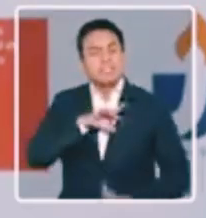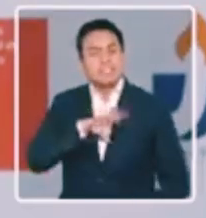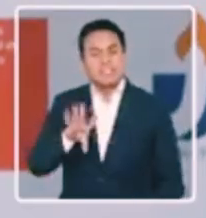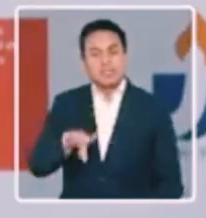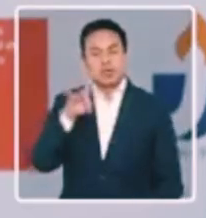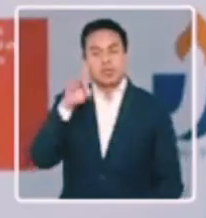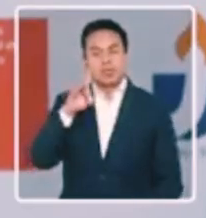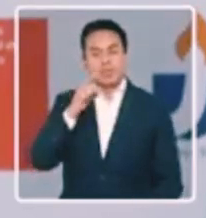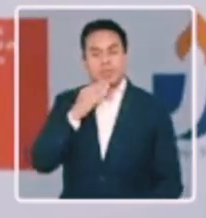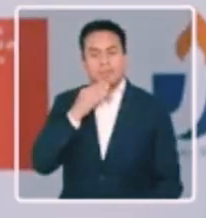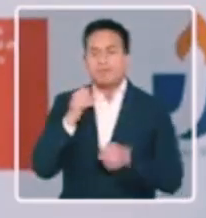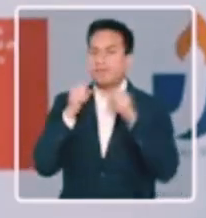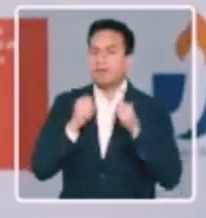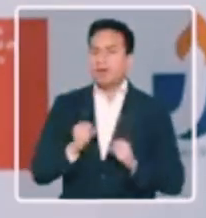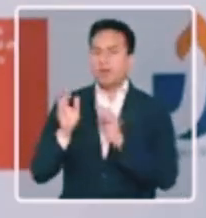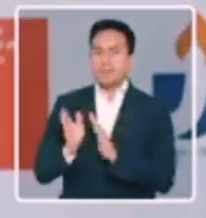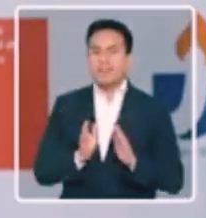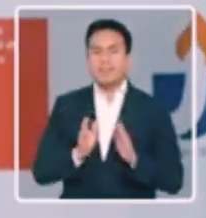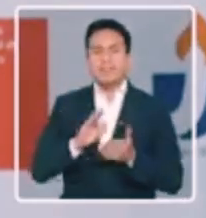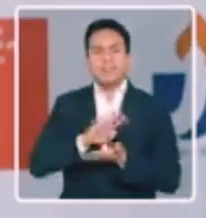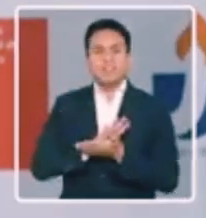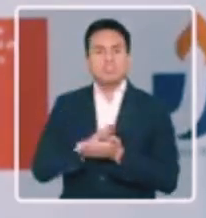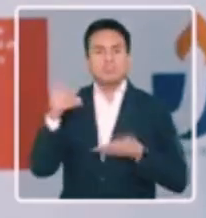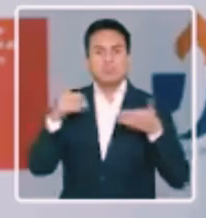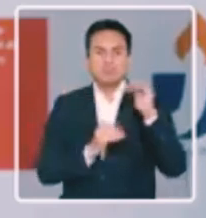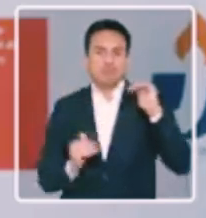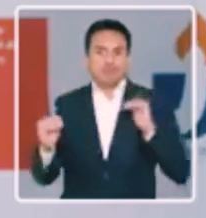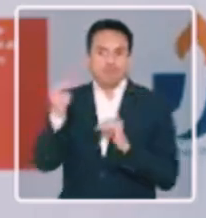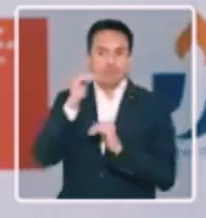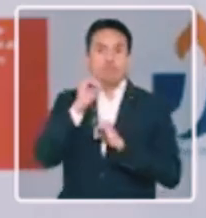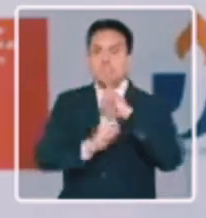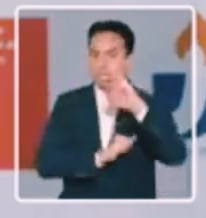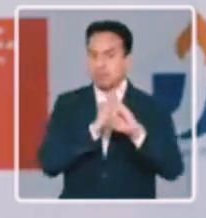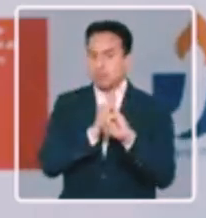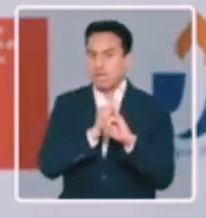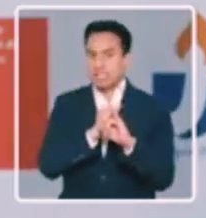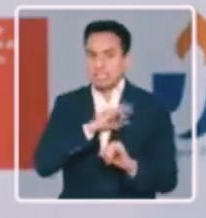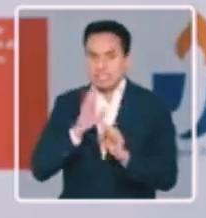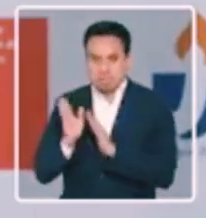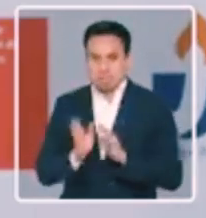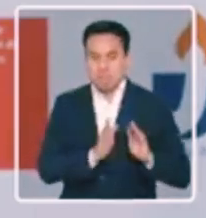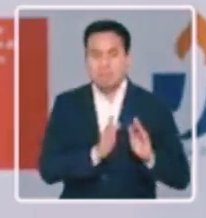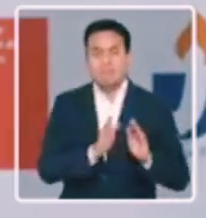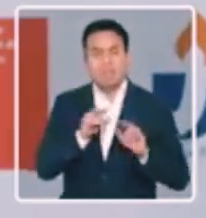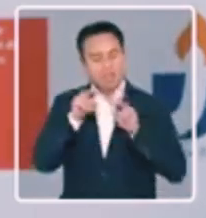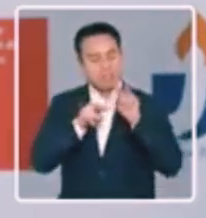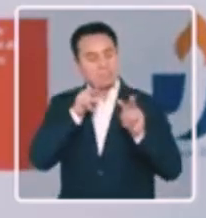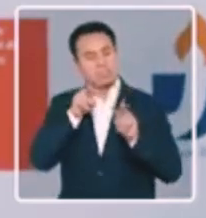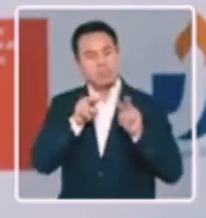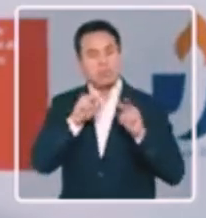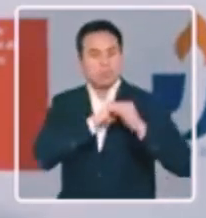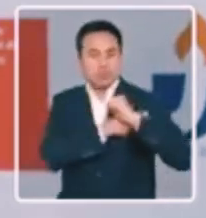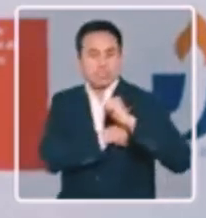descubrió que es capaz de organizar eventos deportivos de alto estándar internacionales se visibilizó una